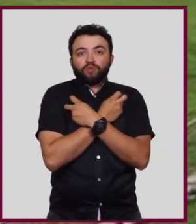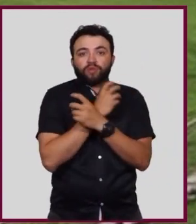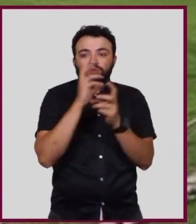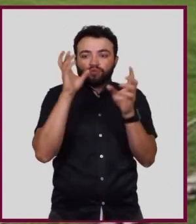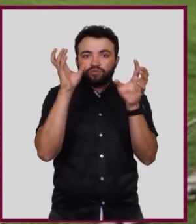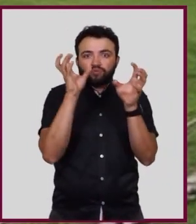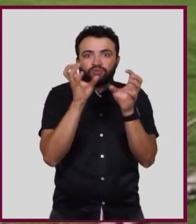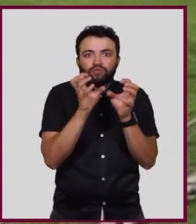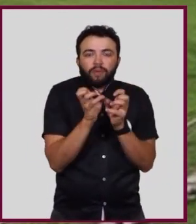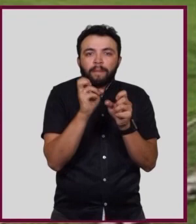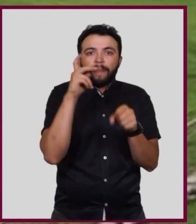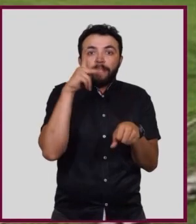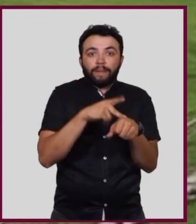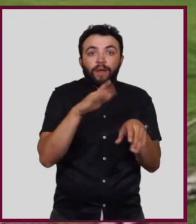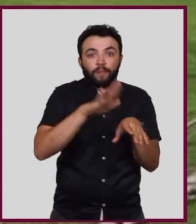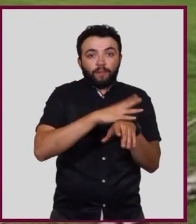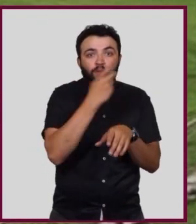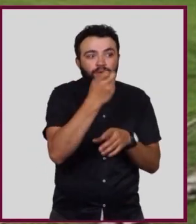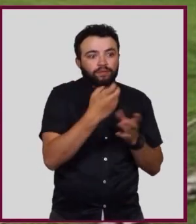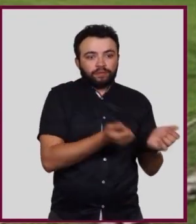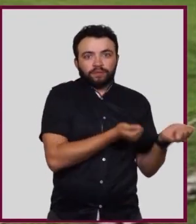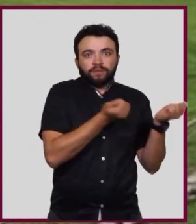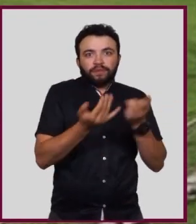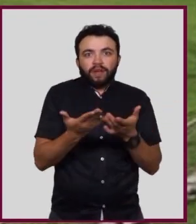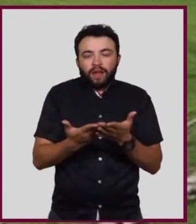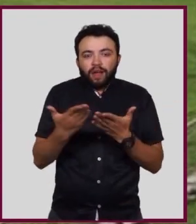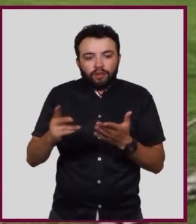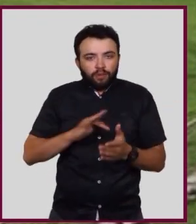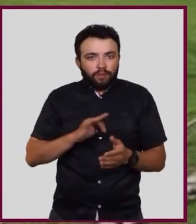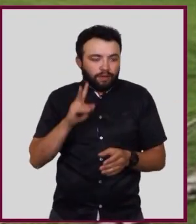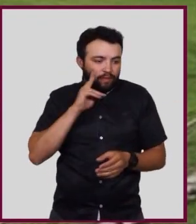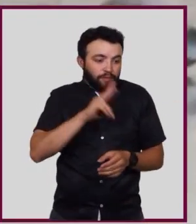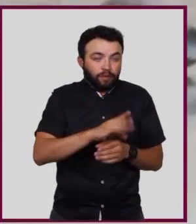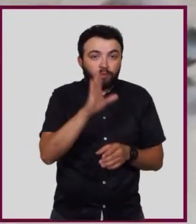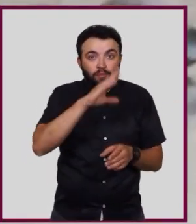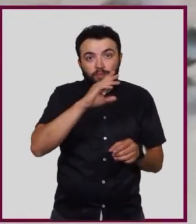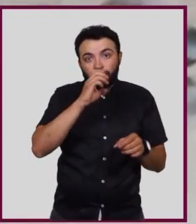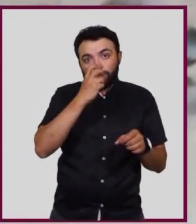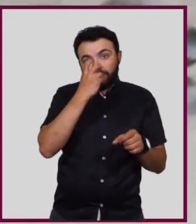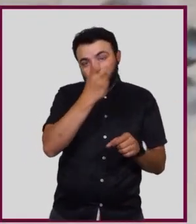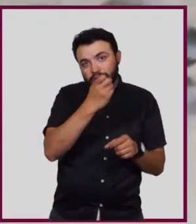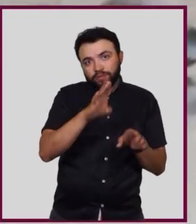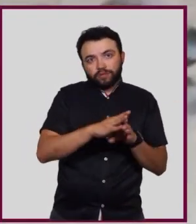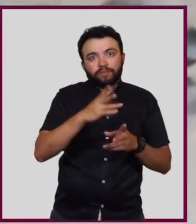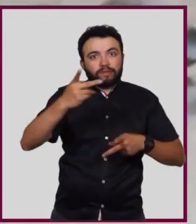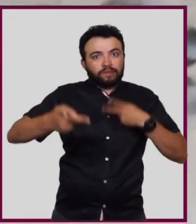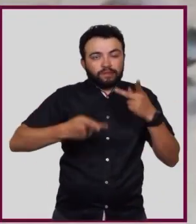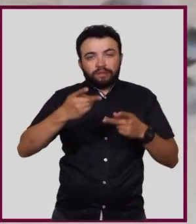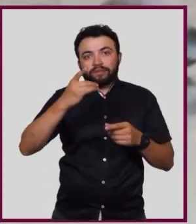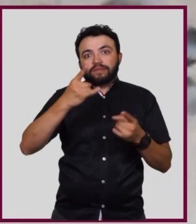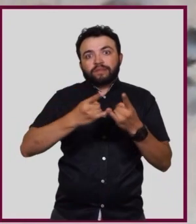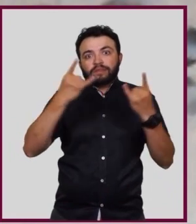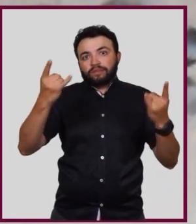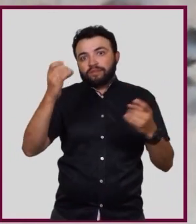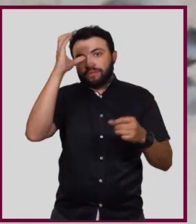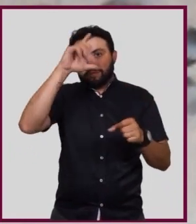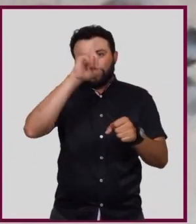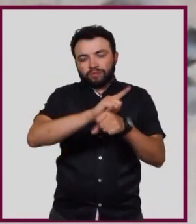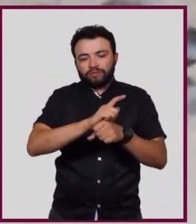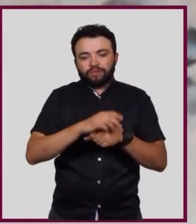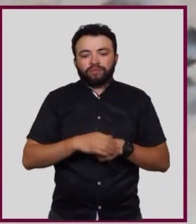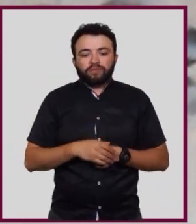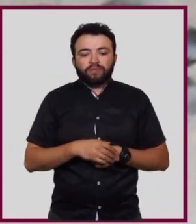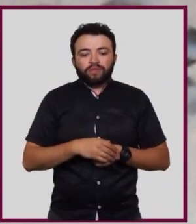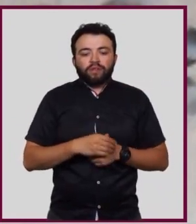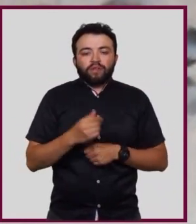hasta nuestros días. Por eso, nos hablan de nuestra historia y cultura. Ya que mencionas esto, Alfredo, me parece